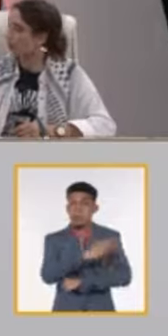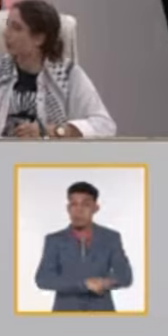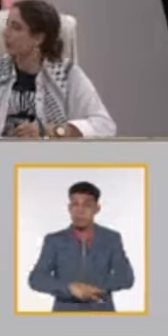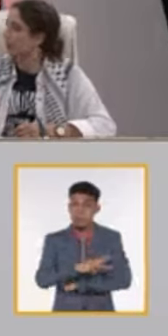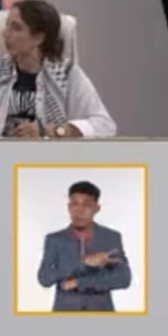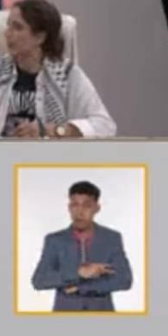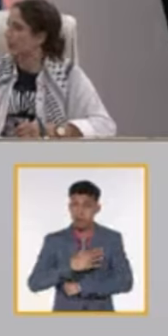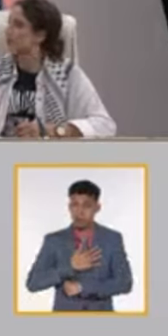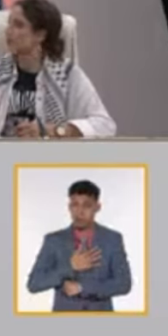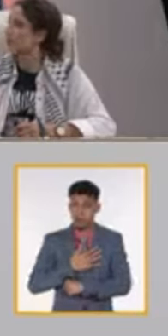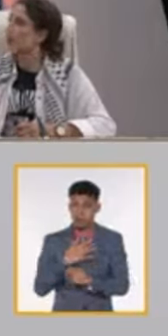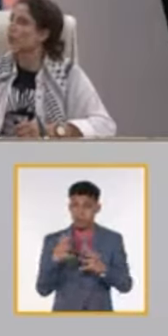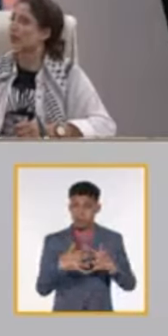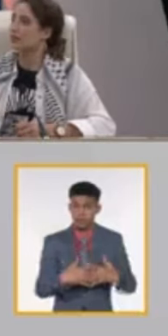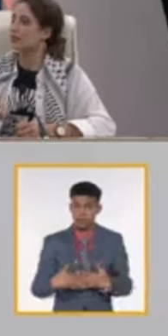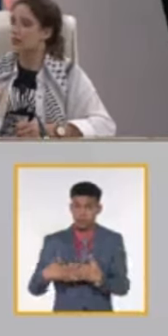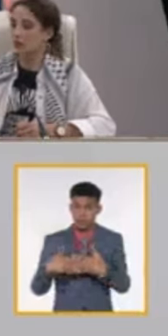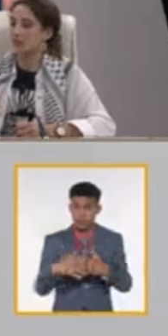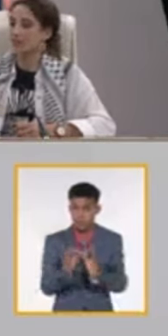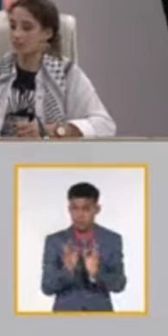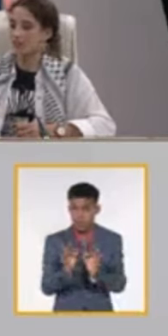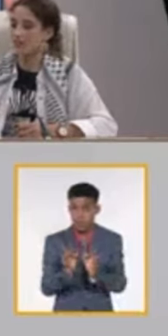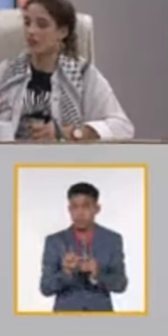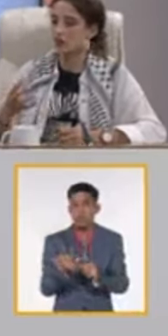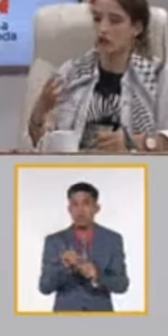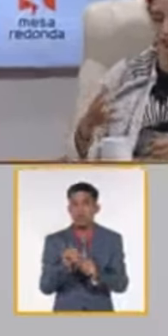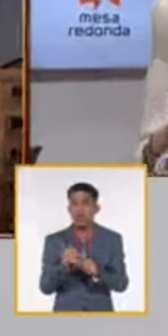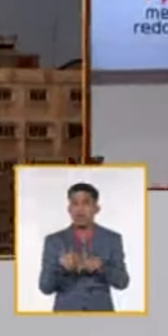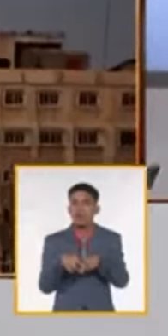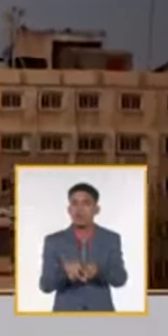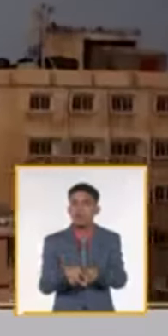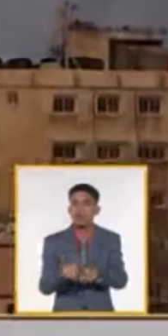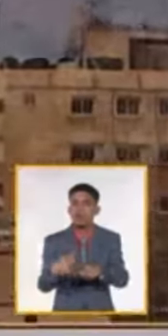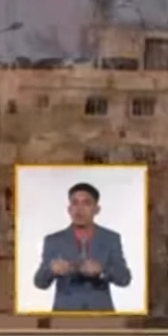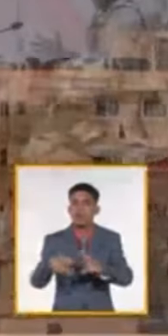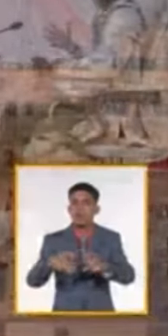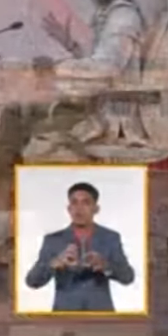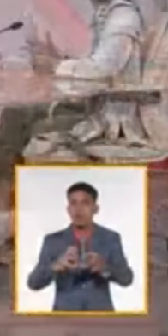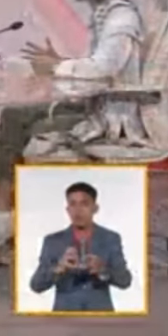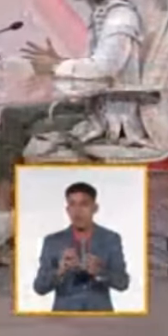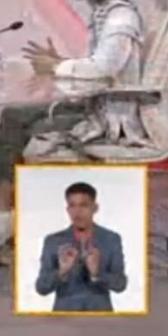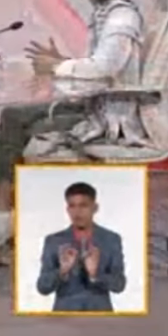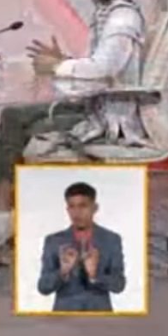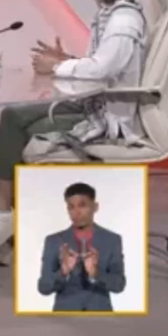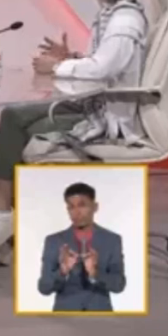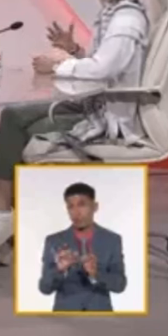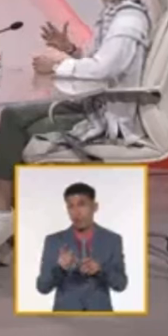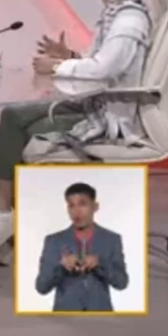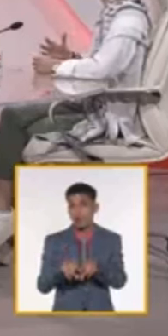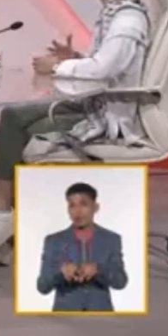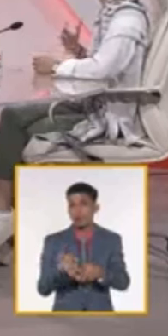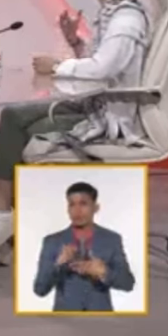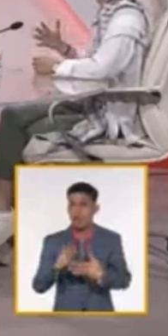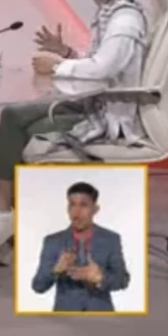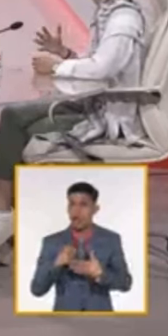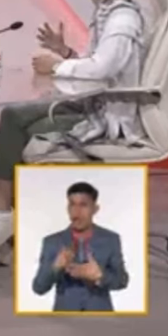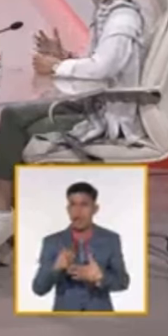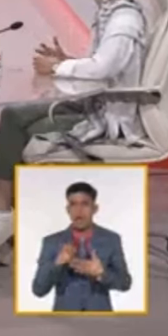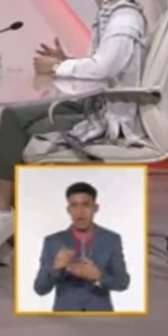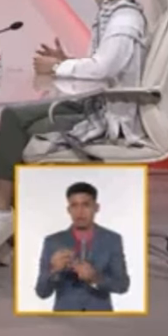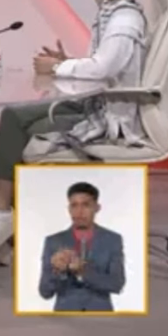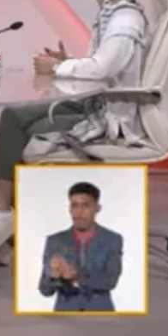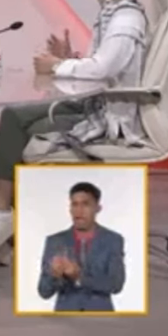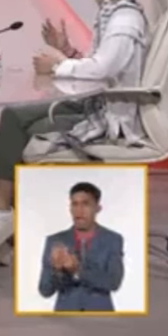con una maquinaria guerrerista. Y lo que estamos tratando de hacer no es que esto sea un momento, sino un